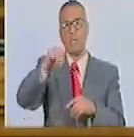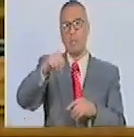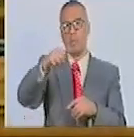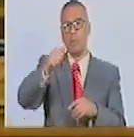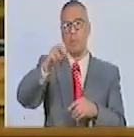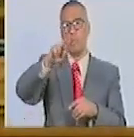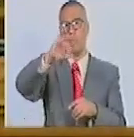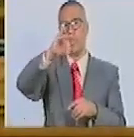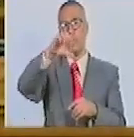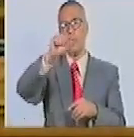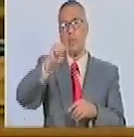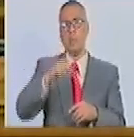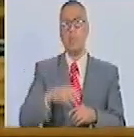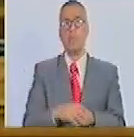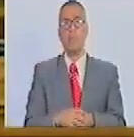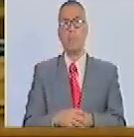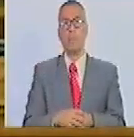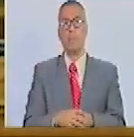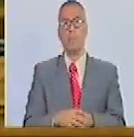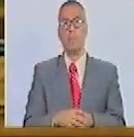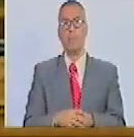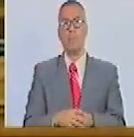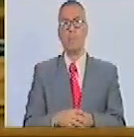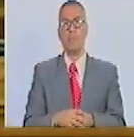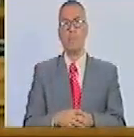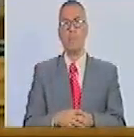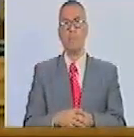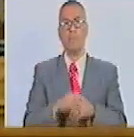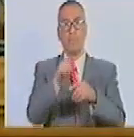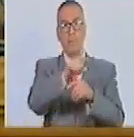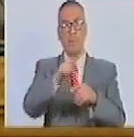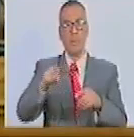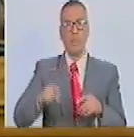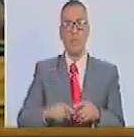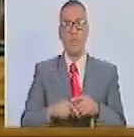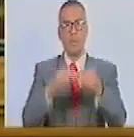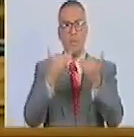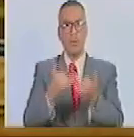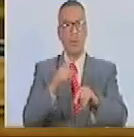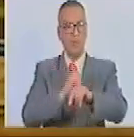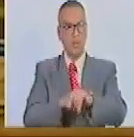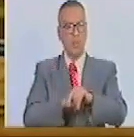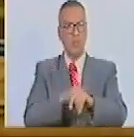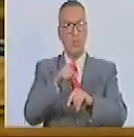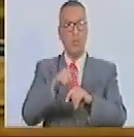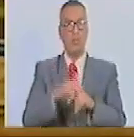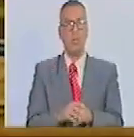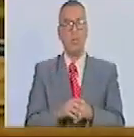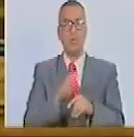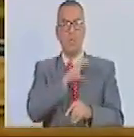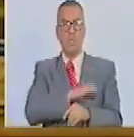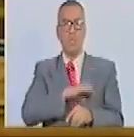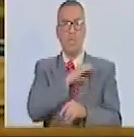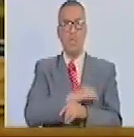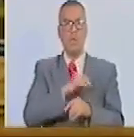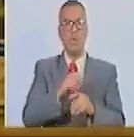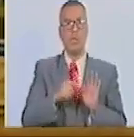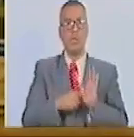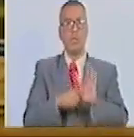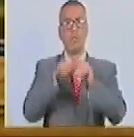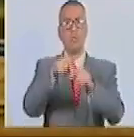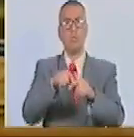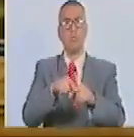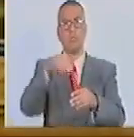María Fernanda García Márquez. Son ellos, a partir de este momento, el Comité de